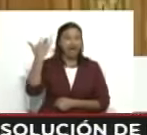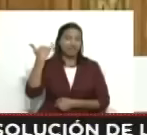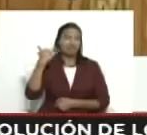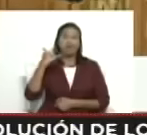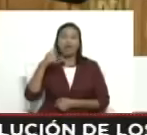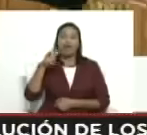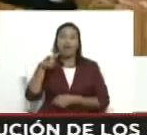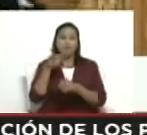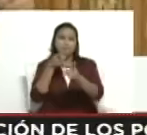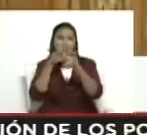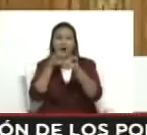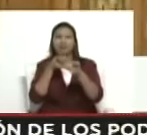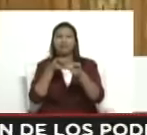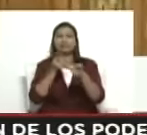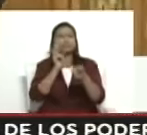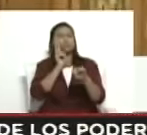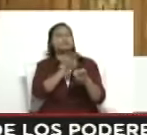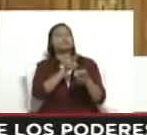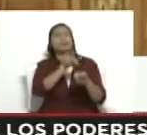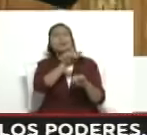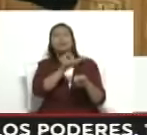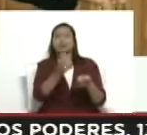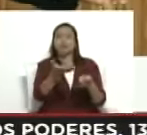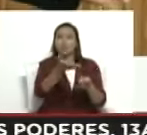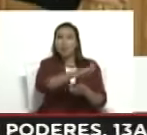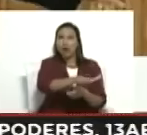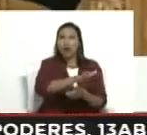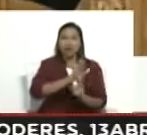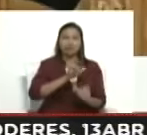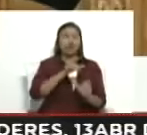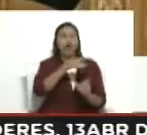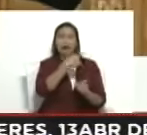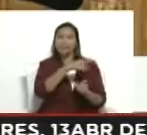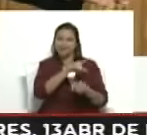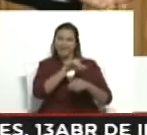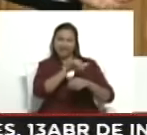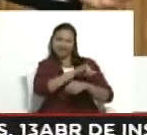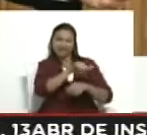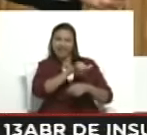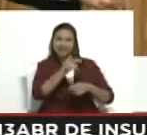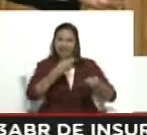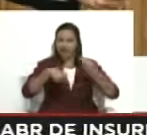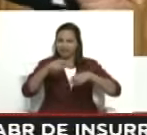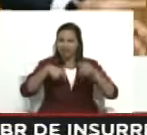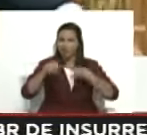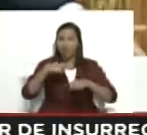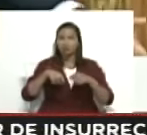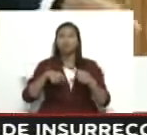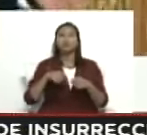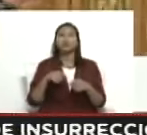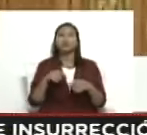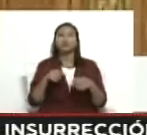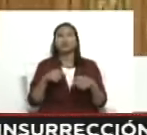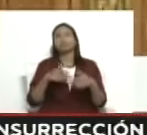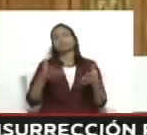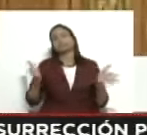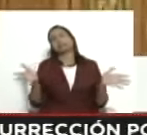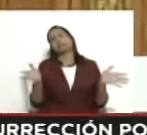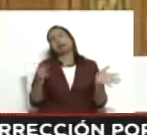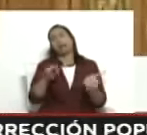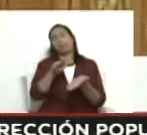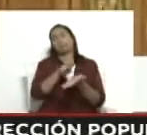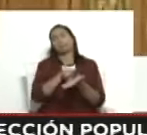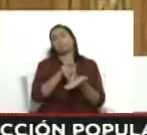disparando, había muchachos muertos en la esquina. Recuerdo que había una carnicería ahí y estaba un muchacho tirado,